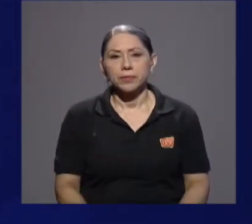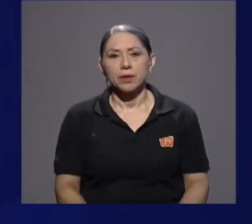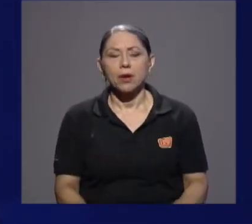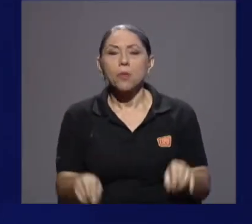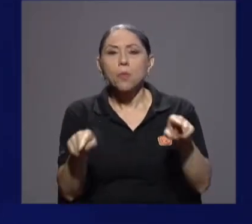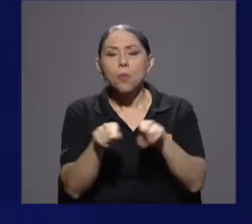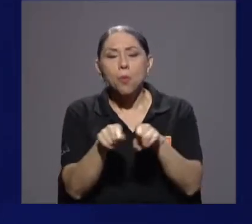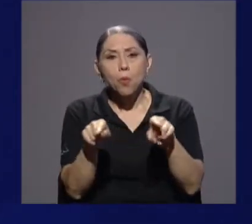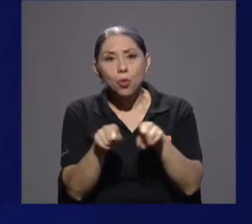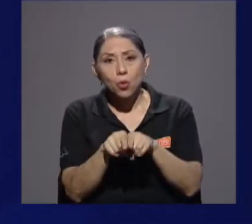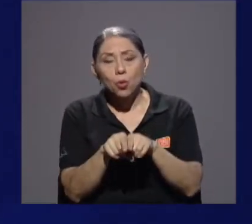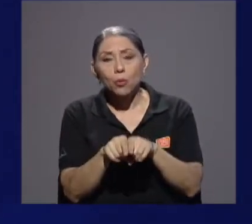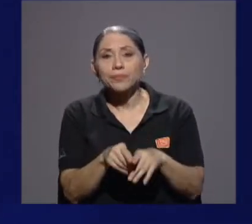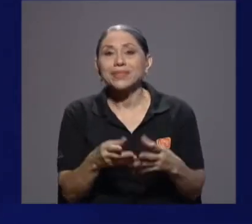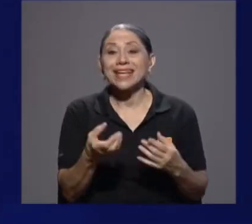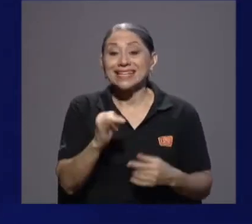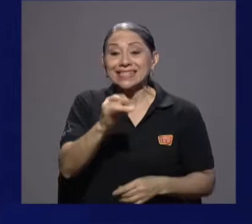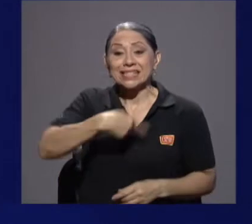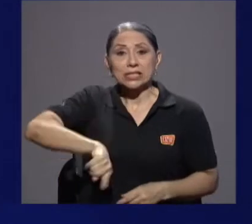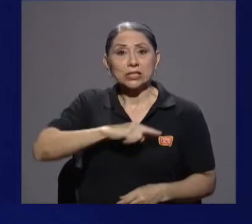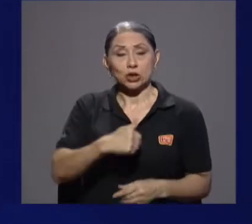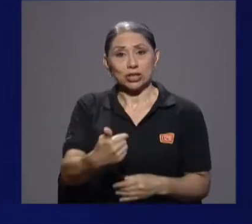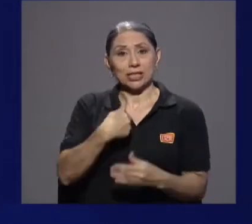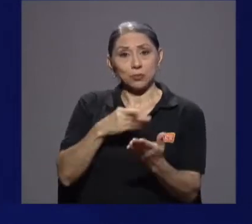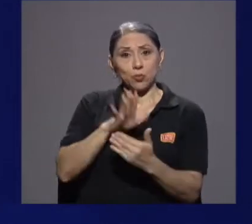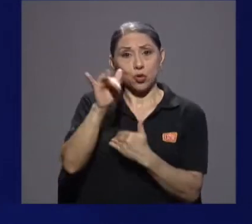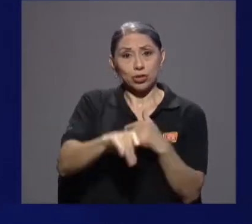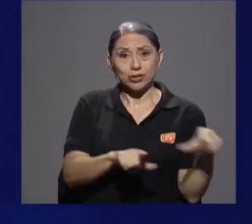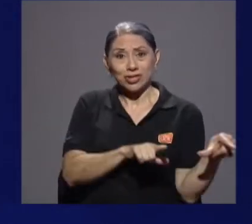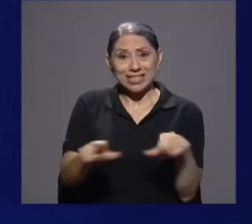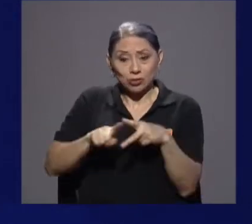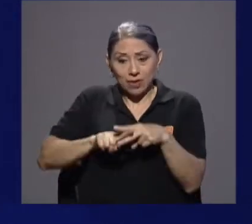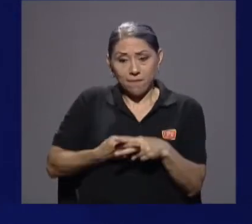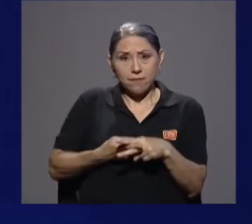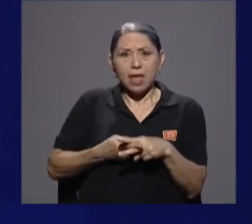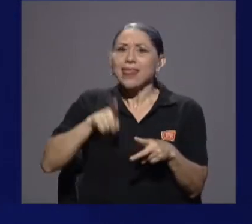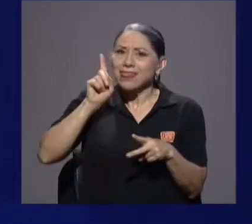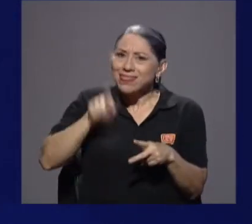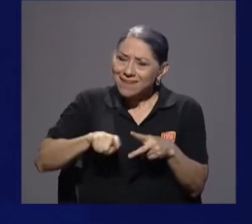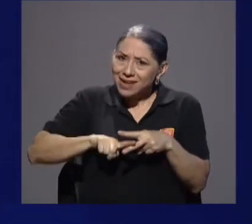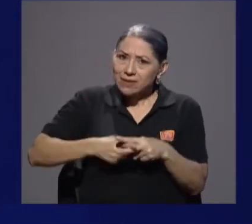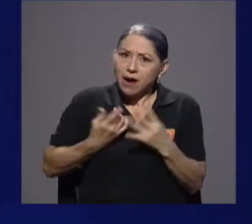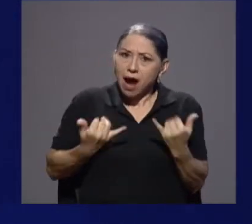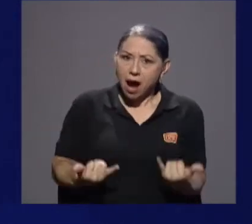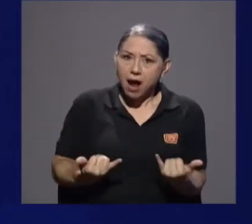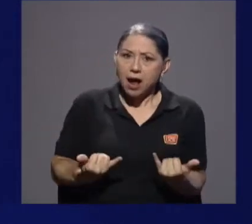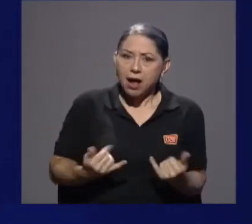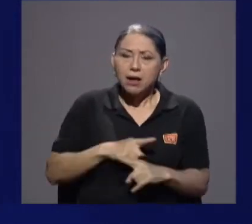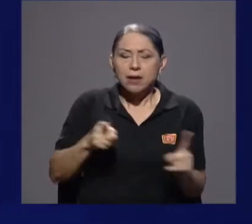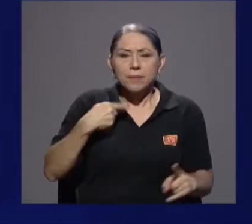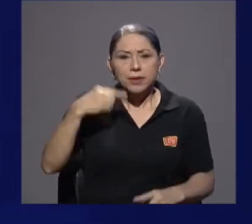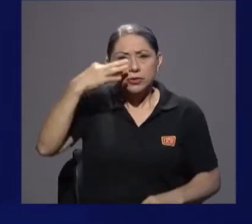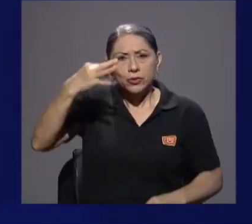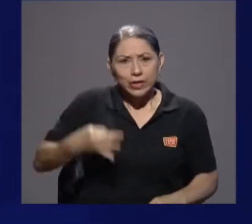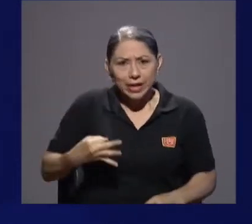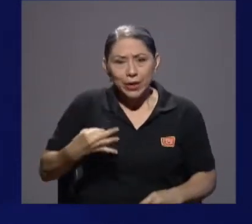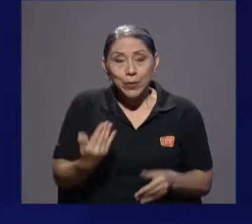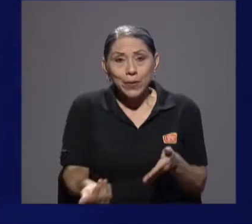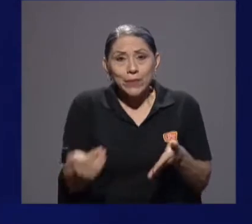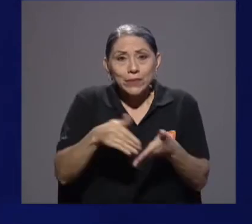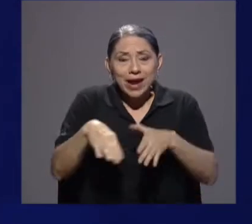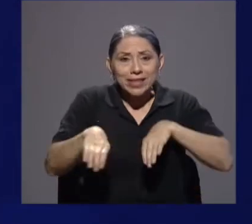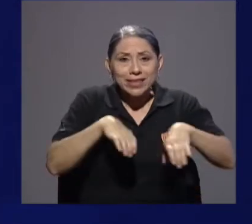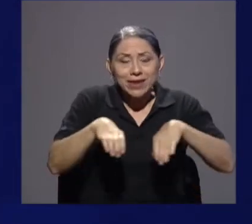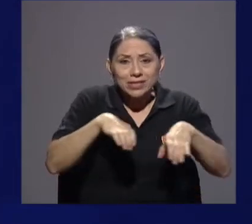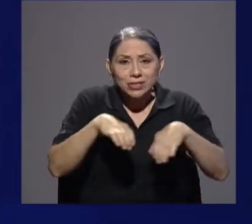lado, y eso es el punto, si tenemos proyectos listos para arrancar, deberían arrancar, ¿verdad? Pero yo creo que la